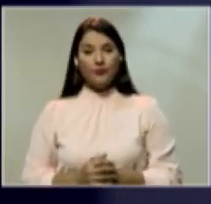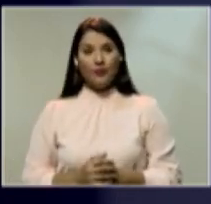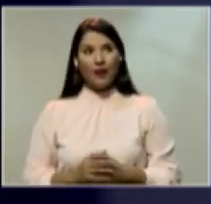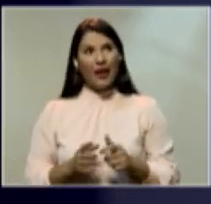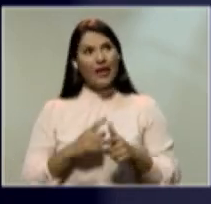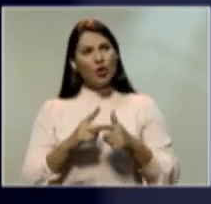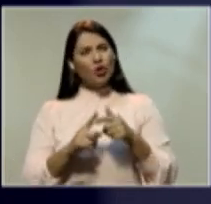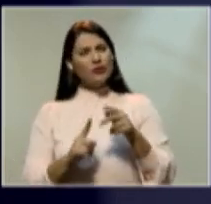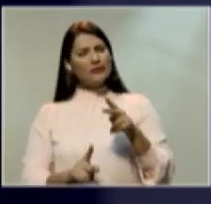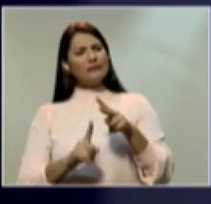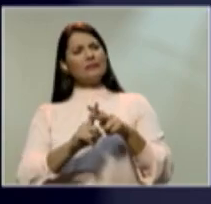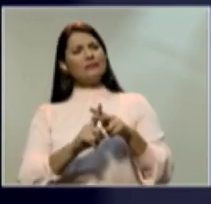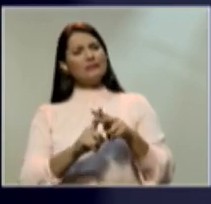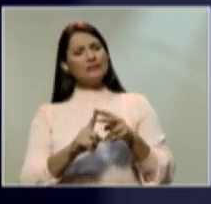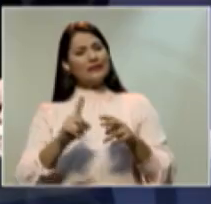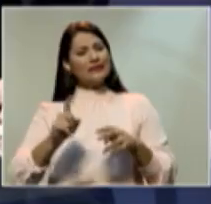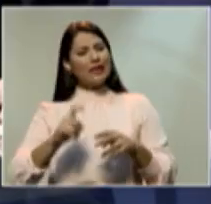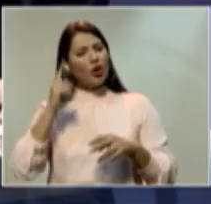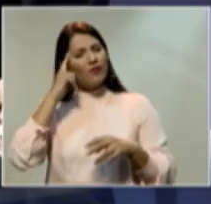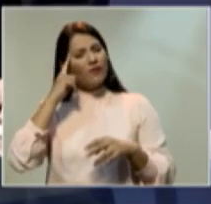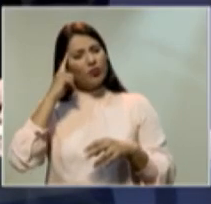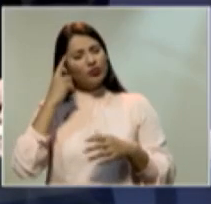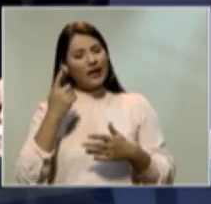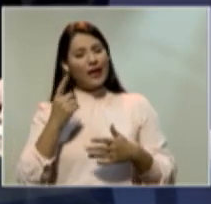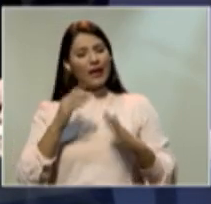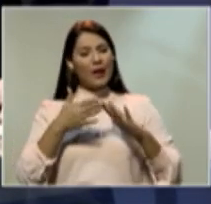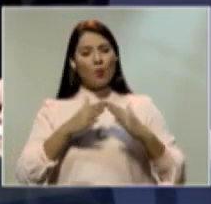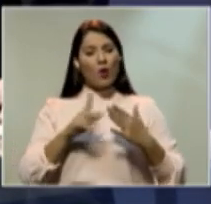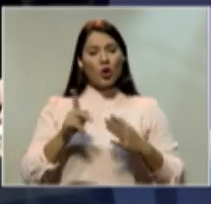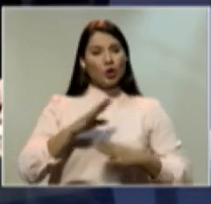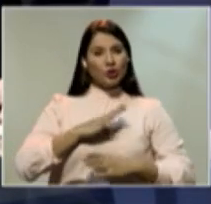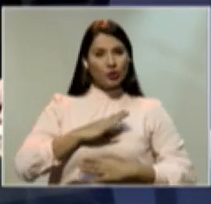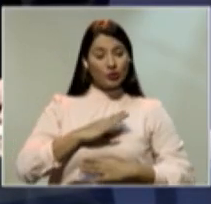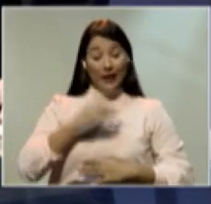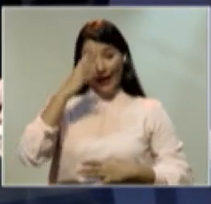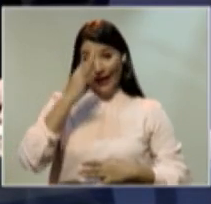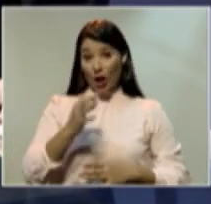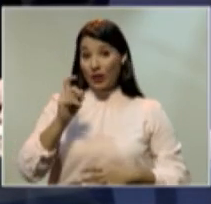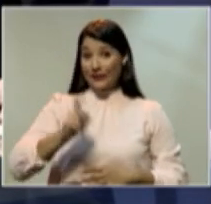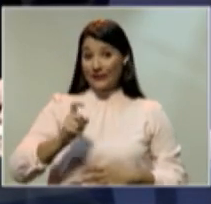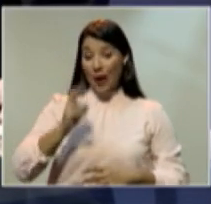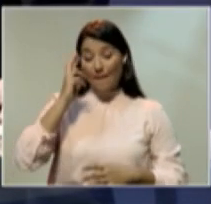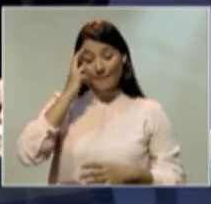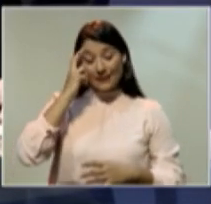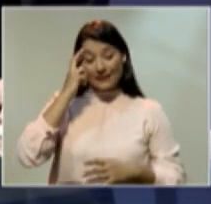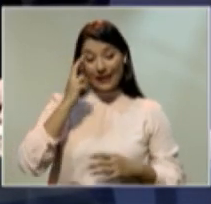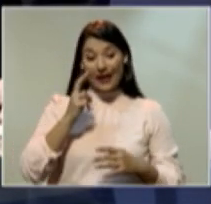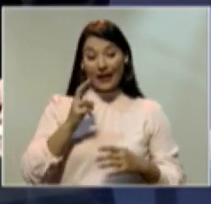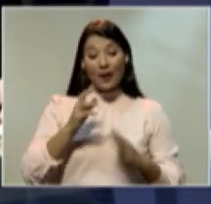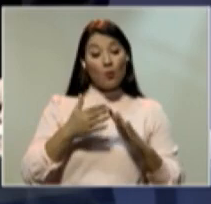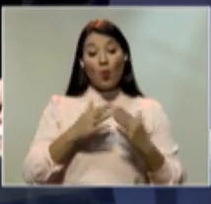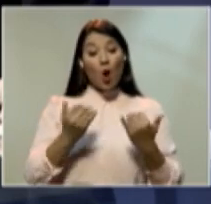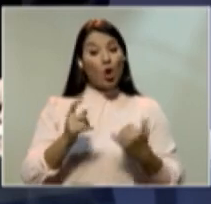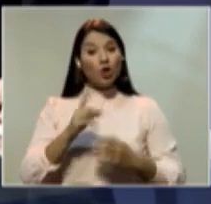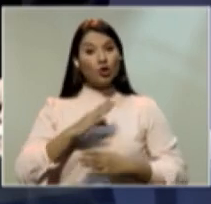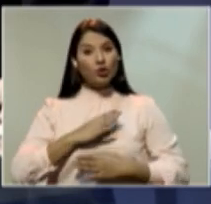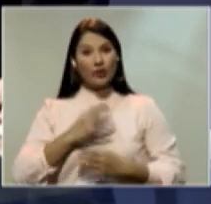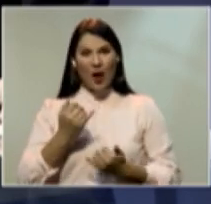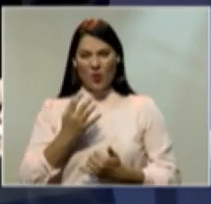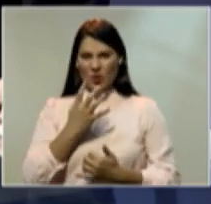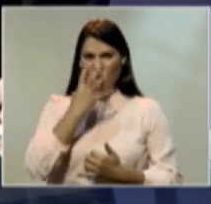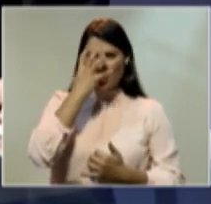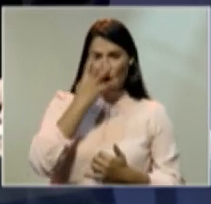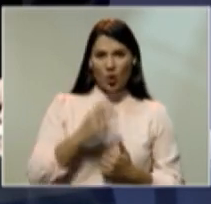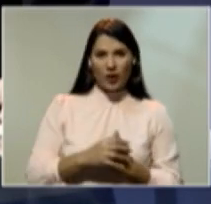surge la reflexión sobre el descontento. Creo que es necesario reflexionar sobre el descontento, el enojo, el